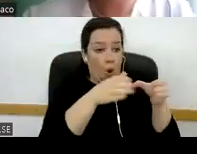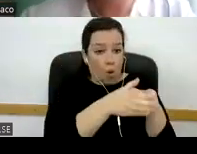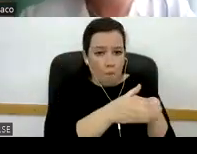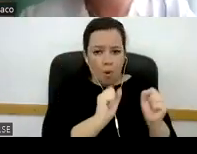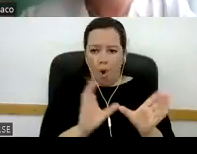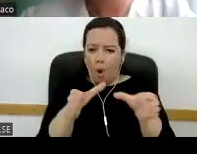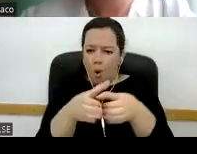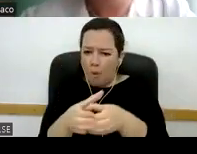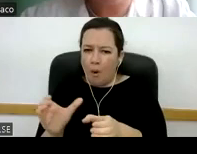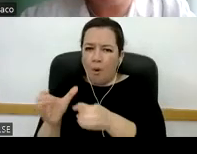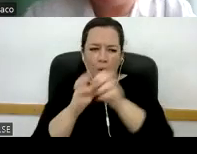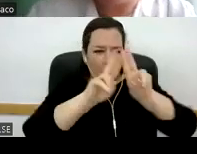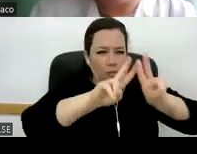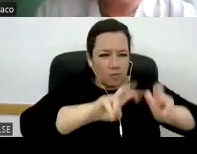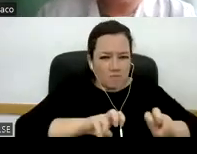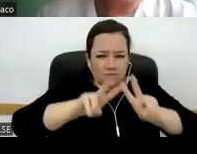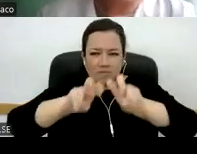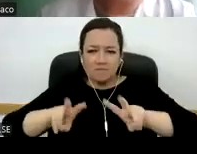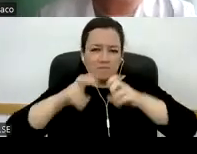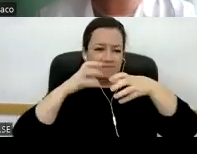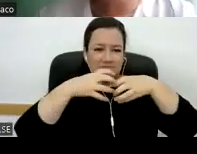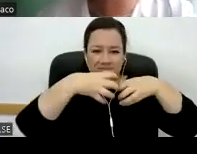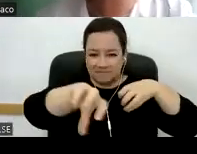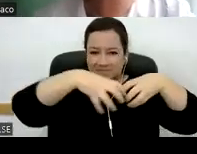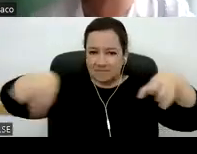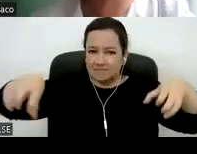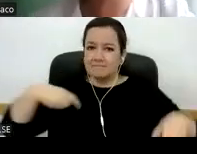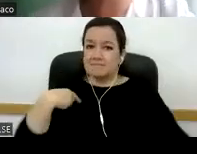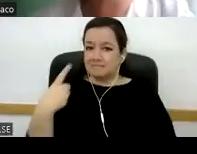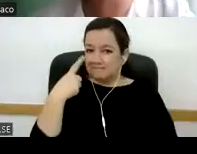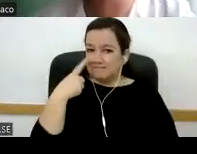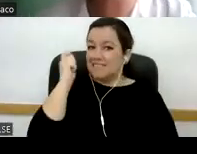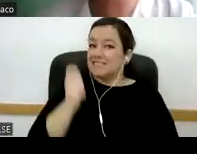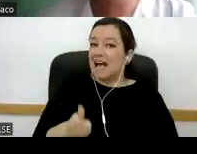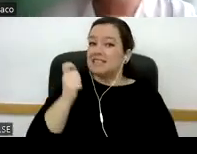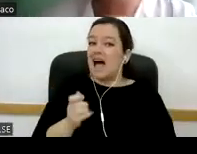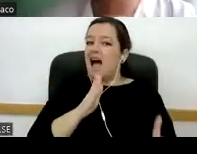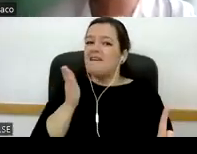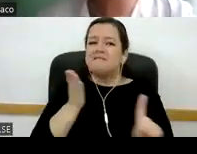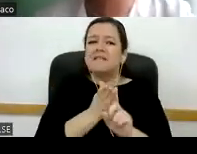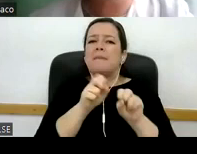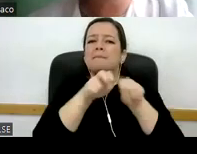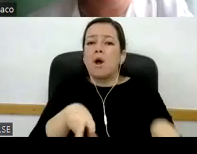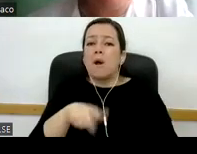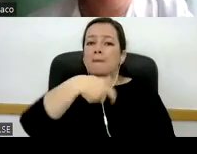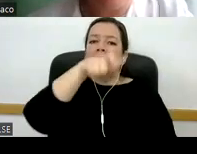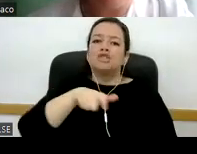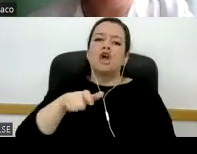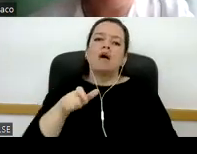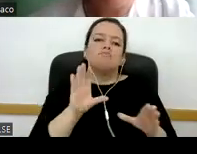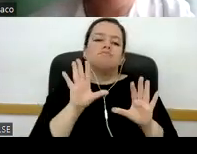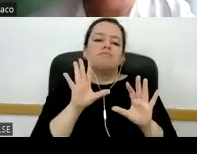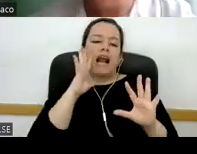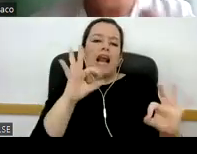población y las separas por riesgo cardiovascular, sí que suelen haber más eventos cardiovasculares en grupos donde el riesgo cardiovascular es